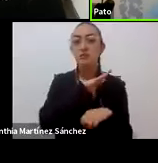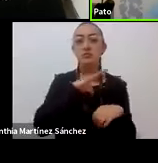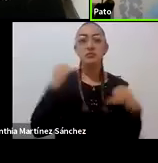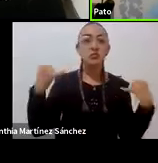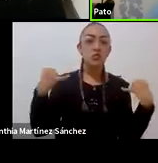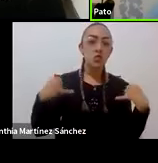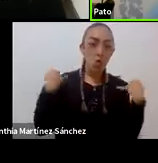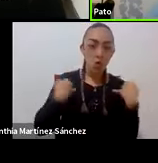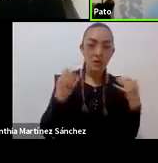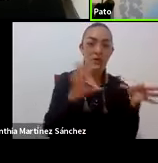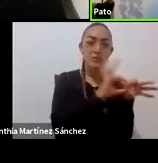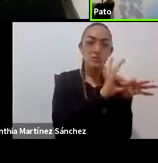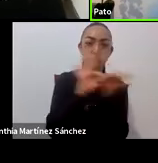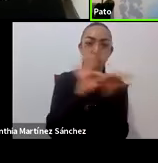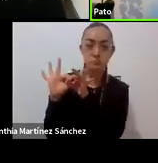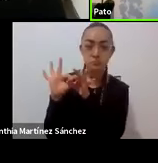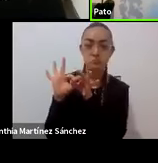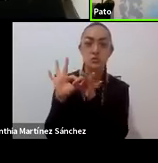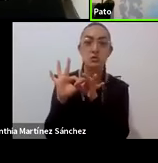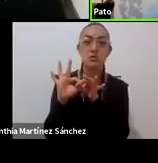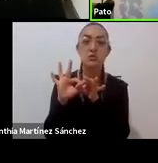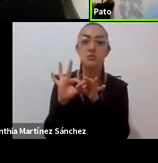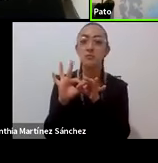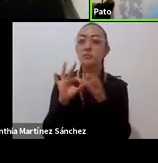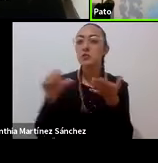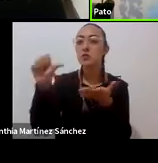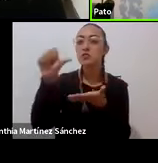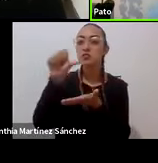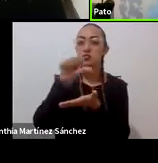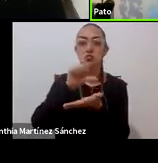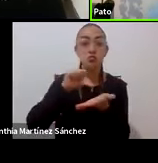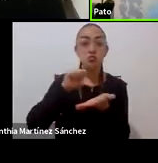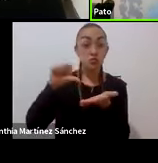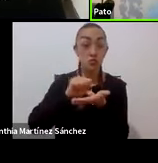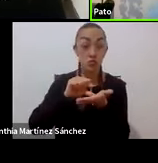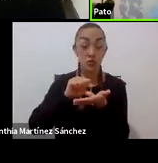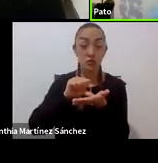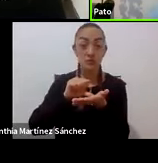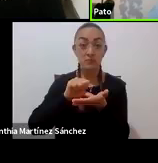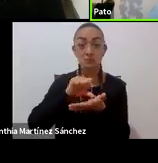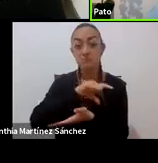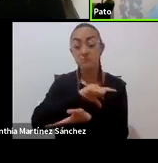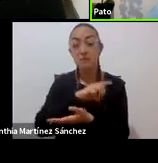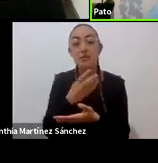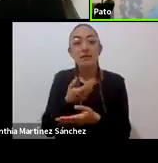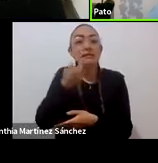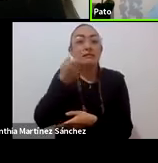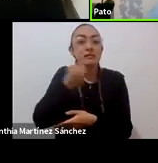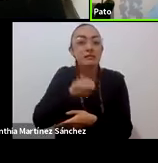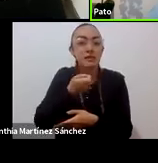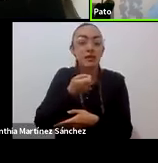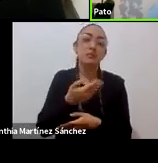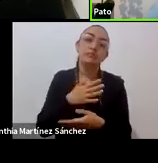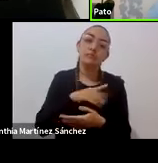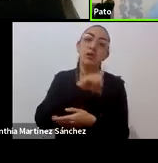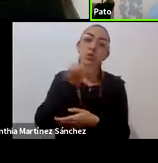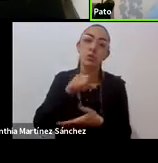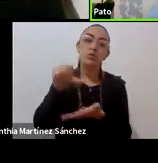el barrio, la ciudad va a estar bien. Ese es el mensaje de fondo de la estrategia.